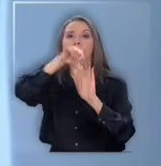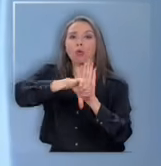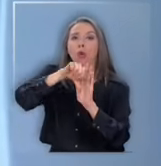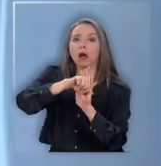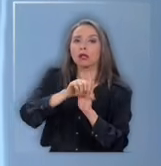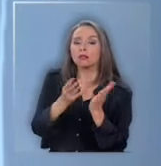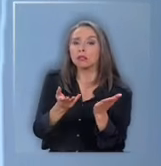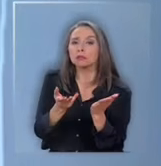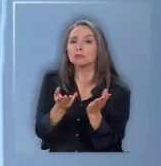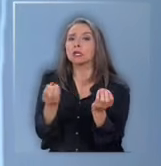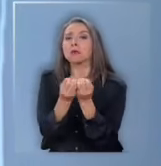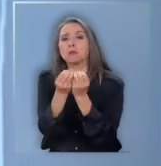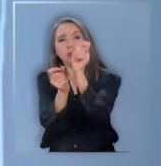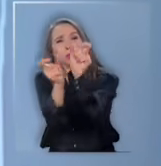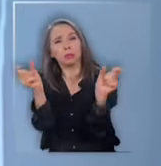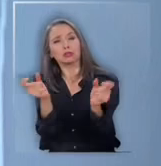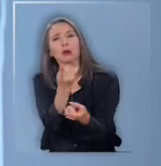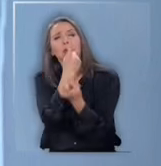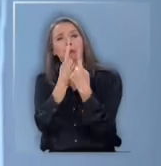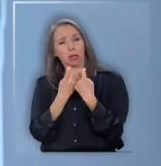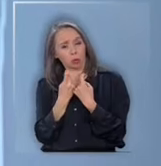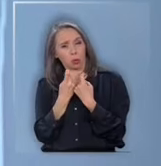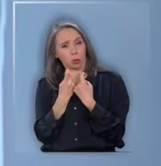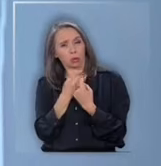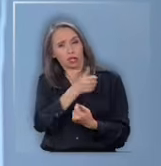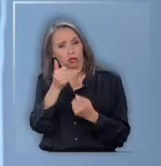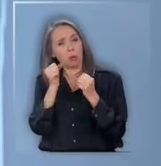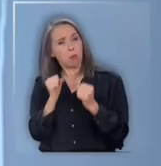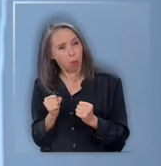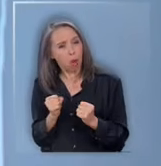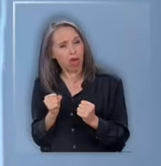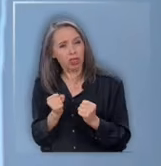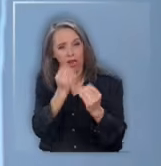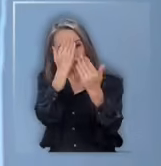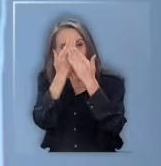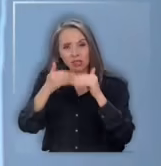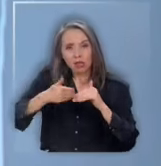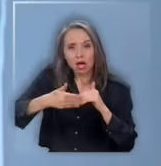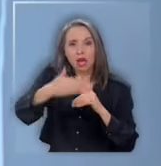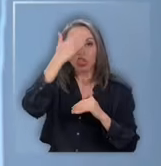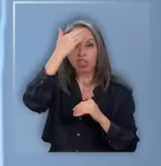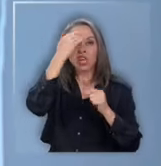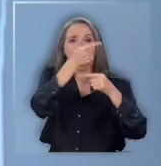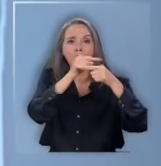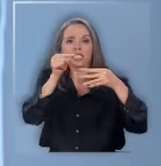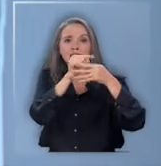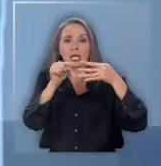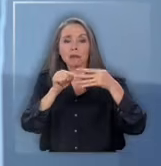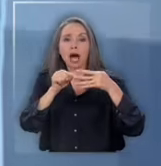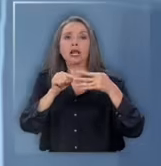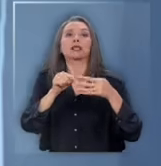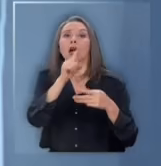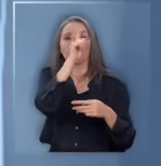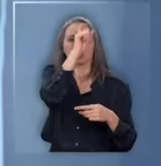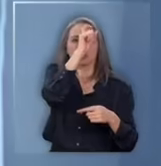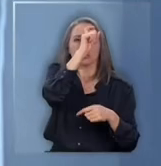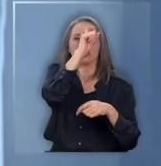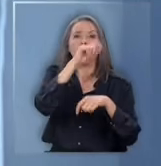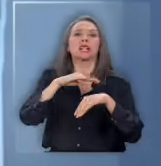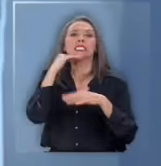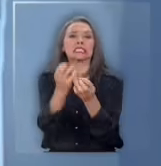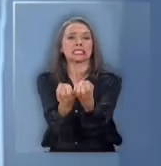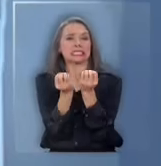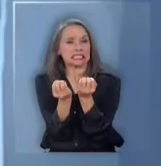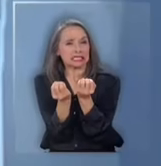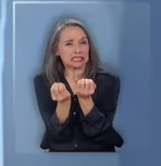que nos hacemos muchos si no todos es si podríamos enfrentar en los próximos días o semanas un colapso de nuestro sistema bueno queremos